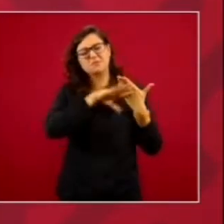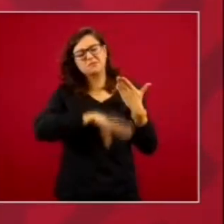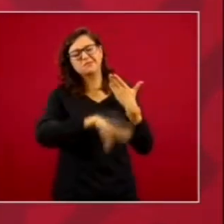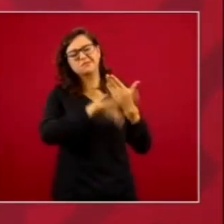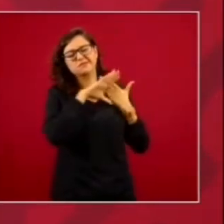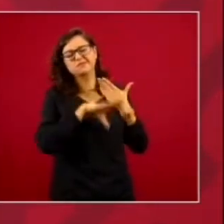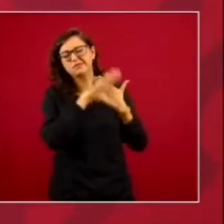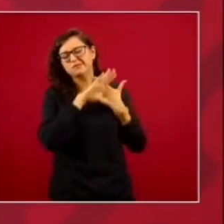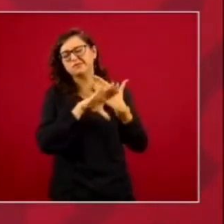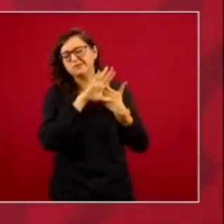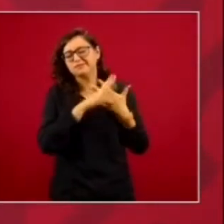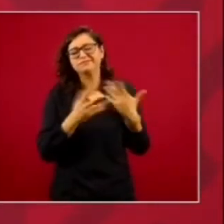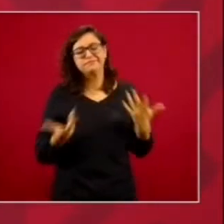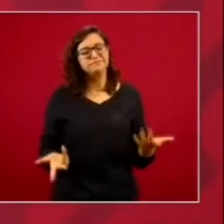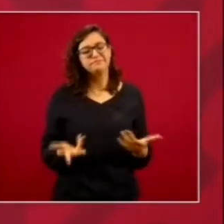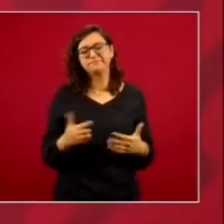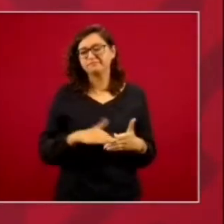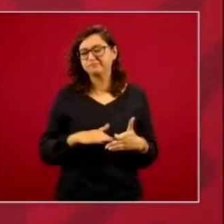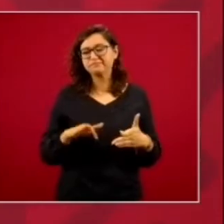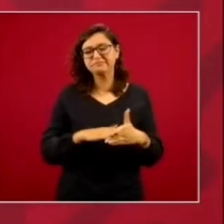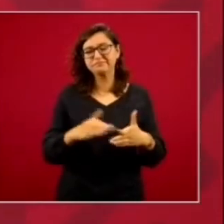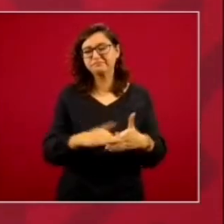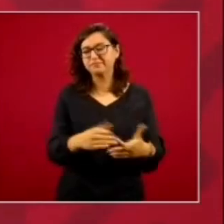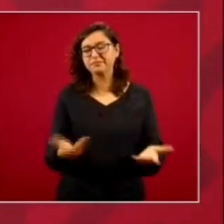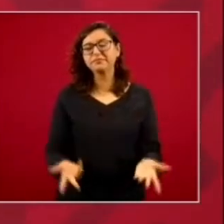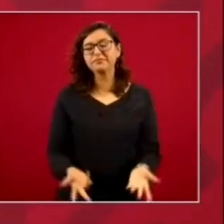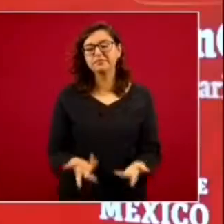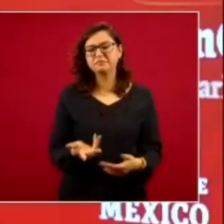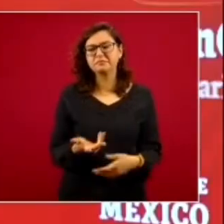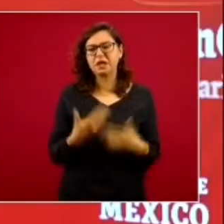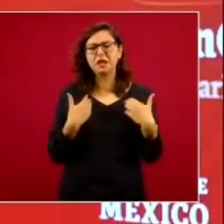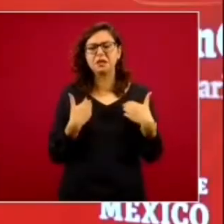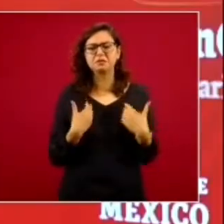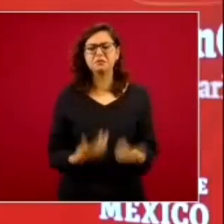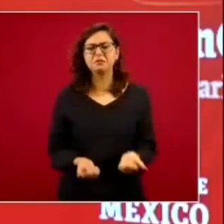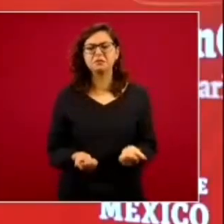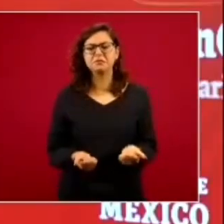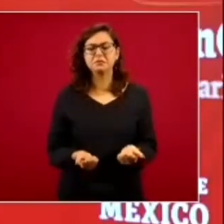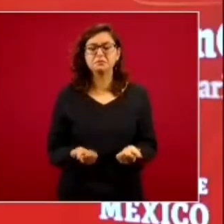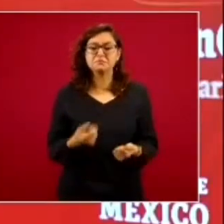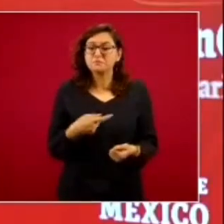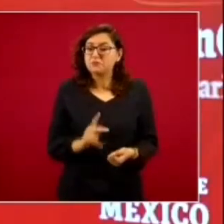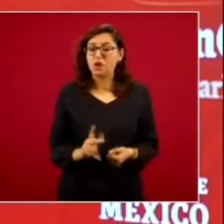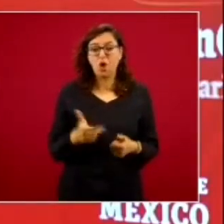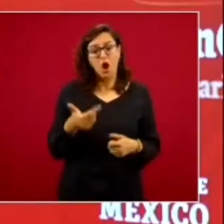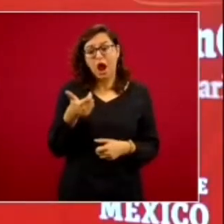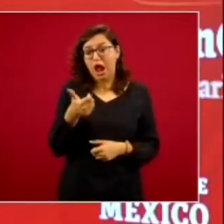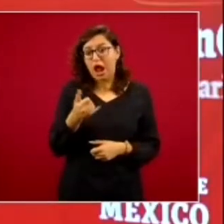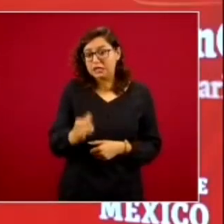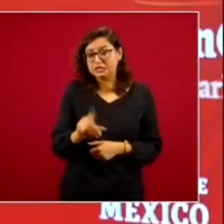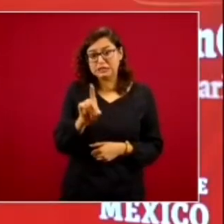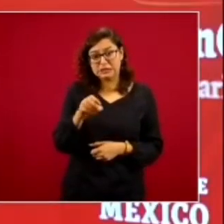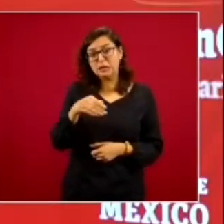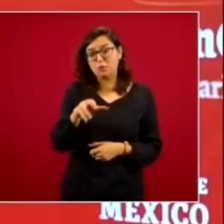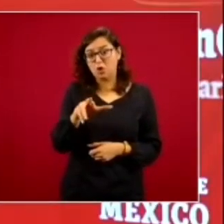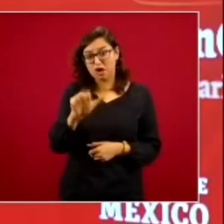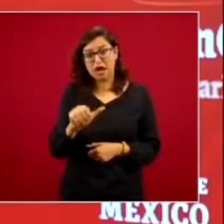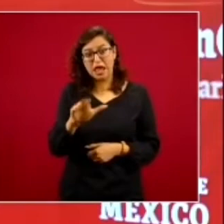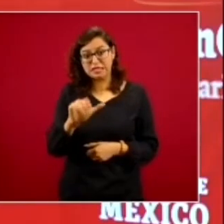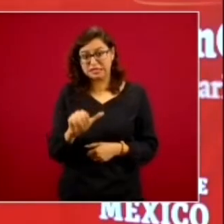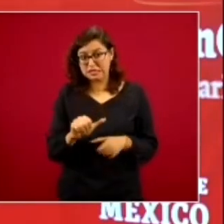ataques constantes. Pero esto es parte de la democracia,